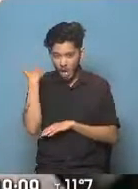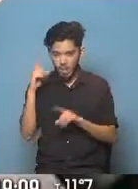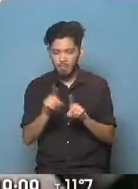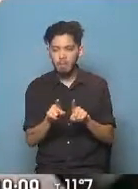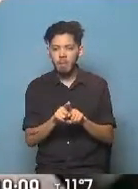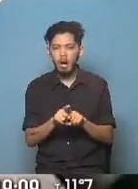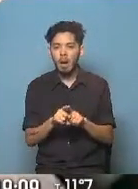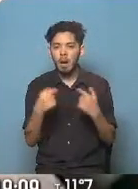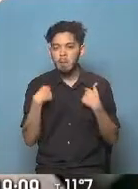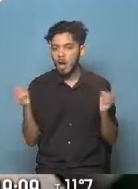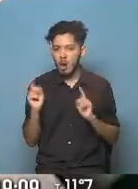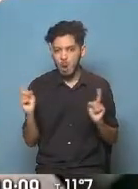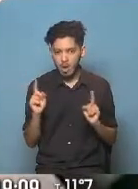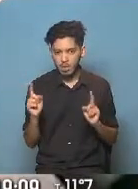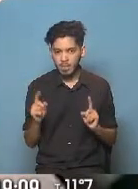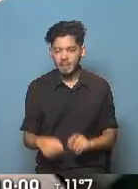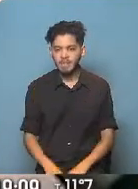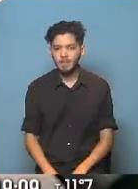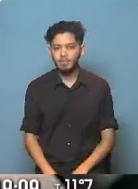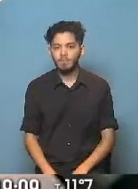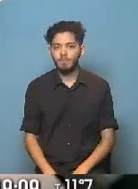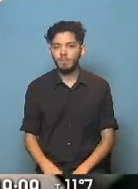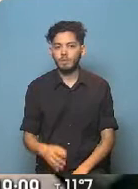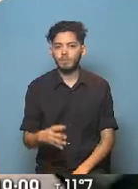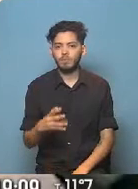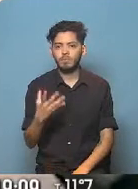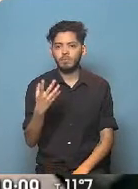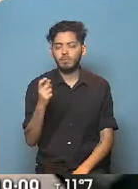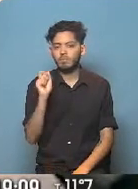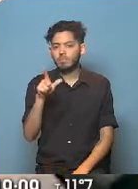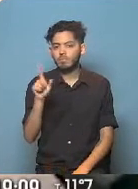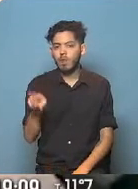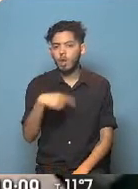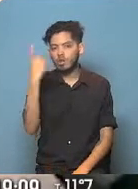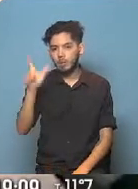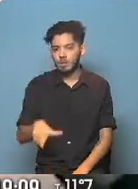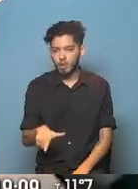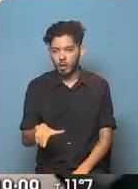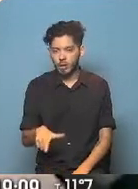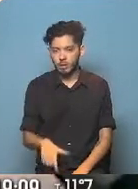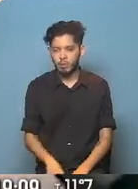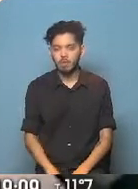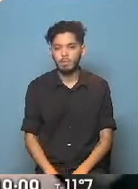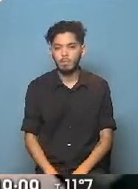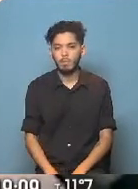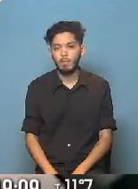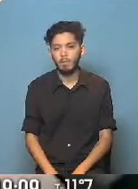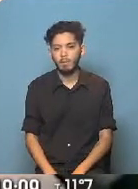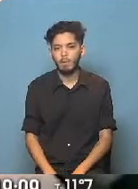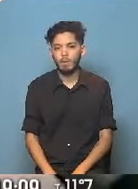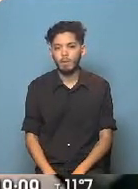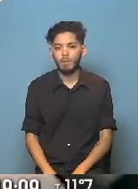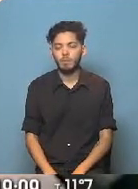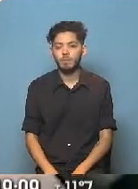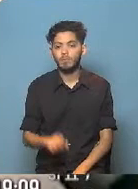no me pertenece, le pertenece a otras personas cuyas